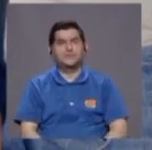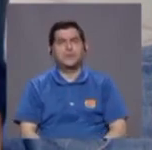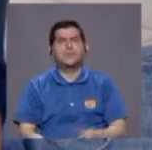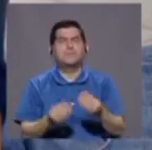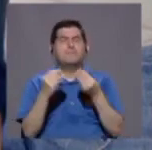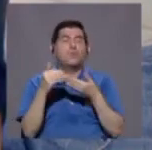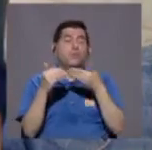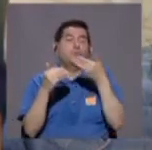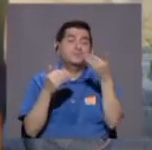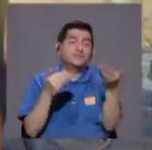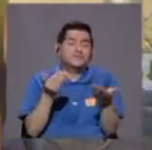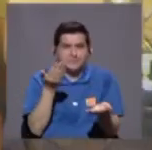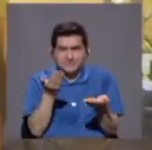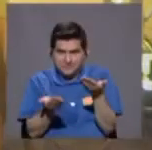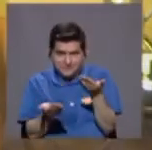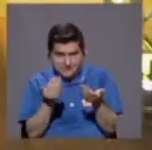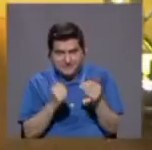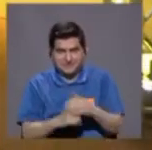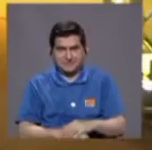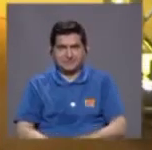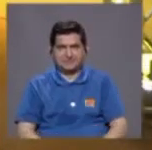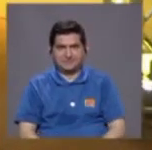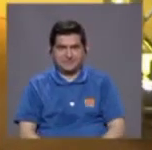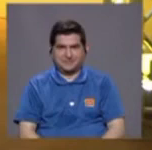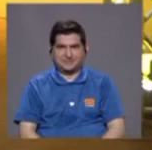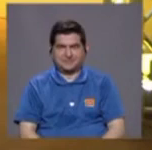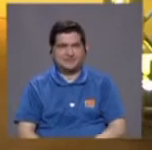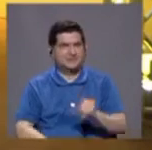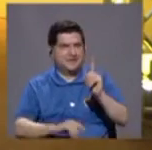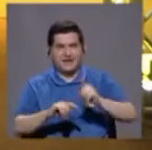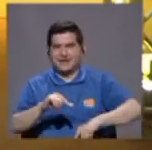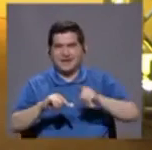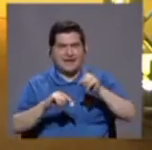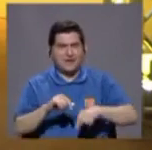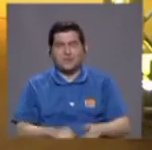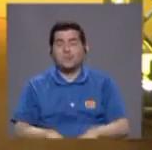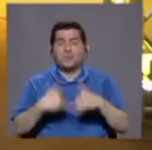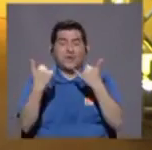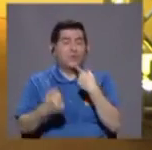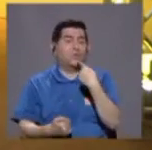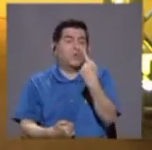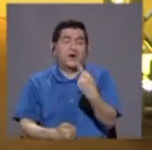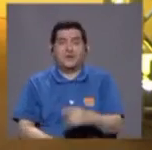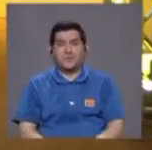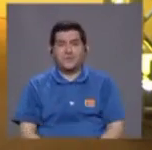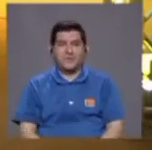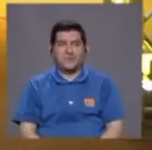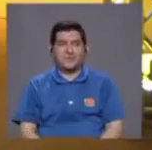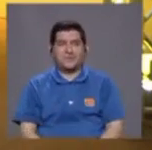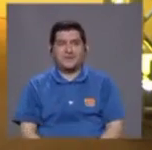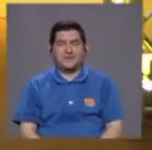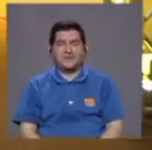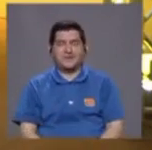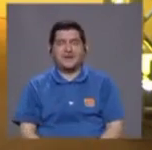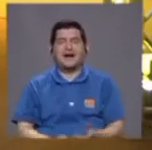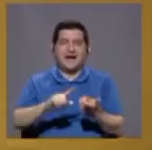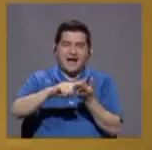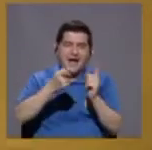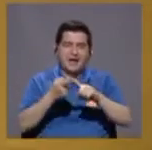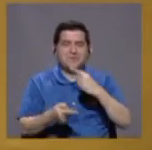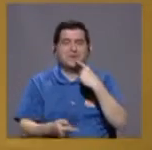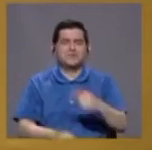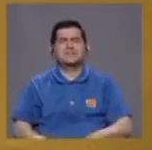muchas cosas que no puedo retomar ahora, porque tenemos que decirle a las amigas y amigos